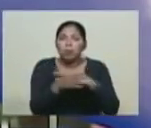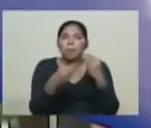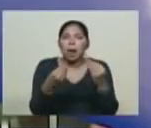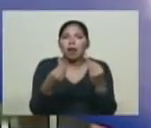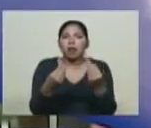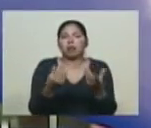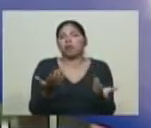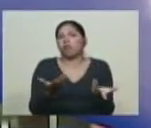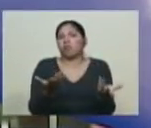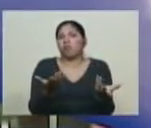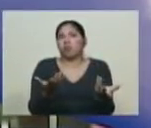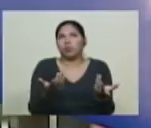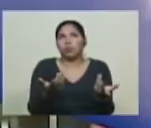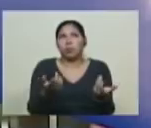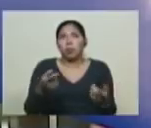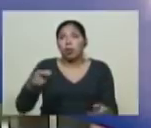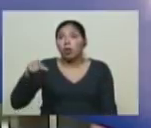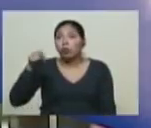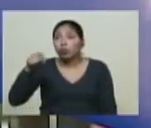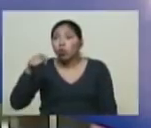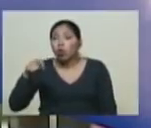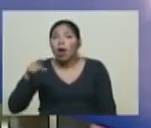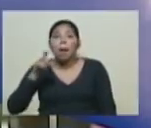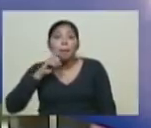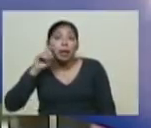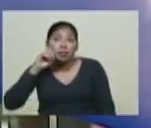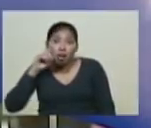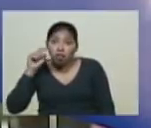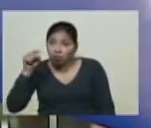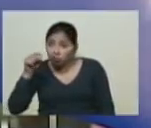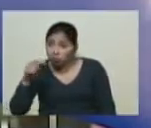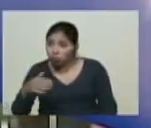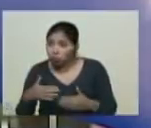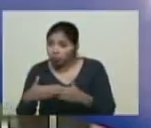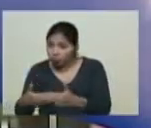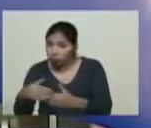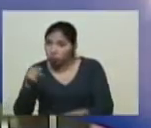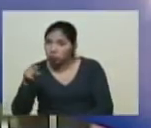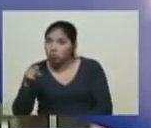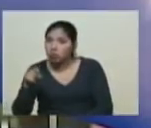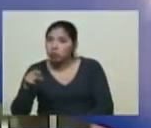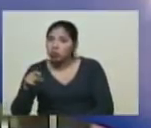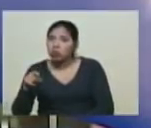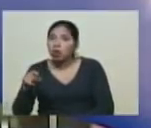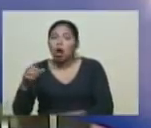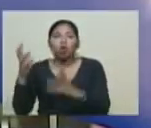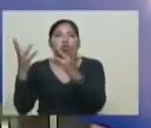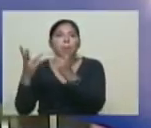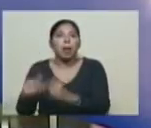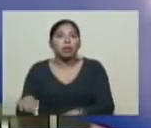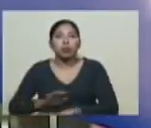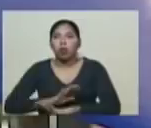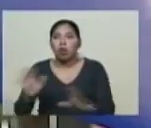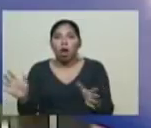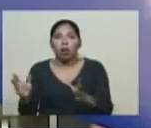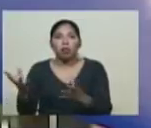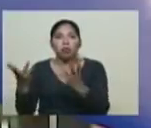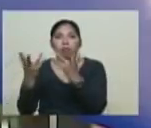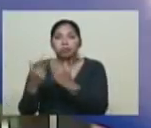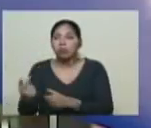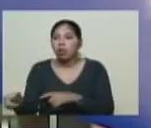que usted esté embarazada y de manera automática se incorpora al sistema